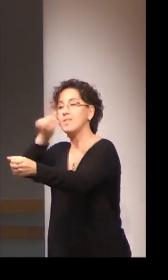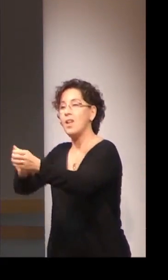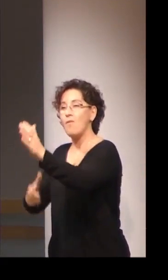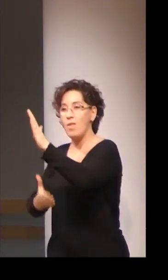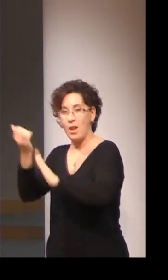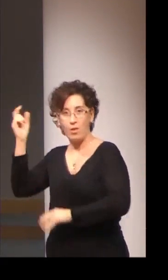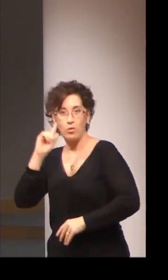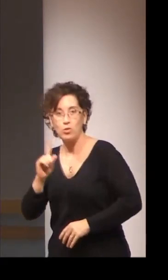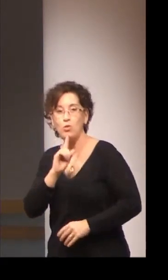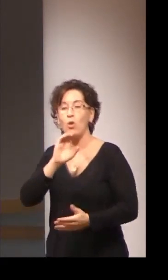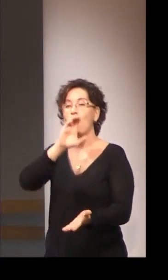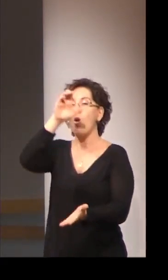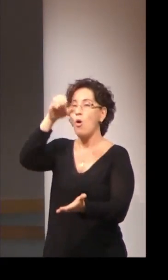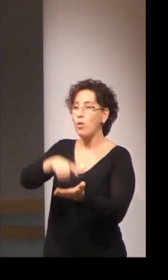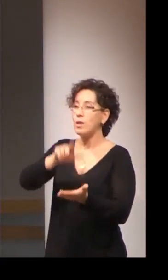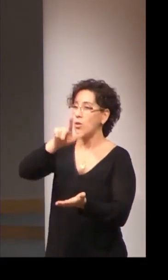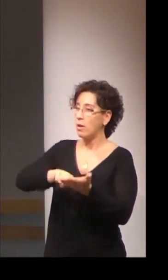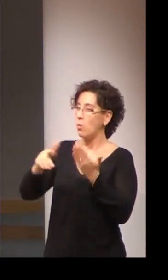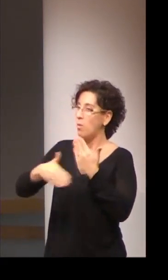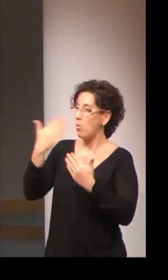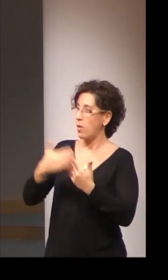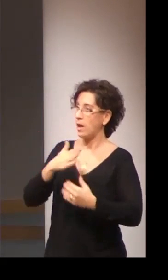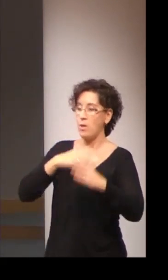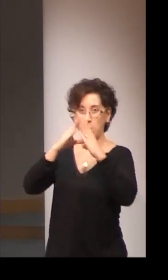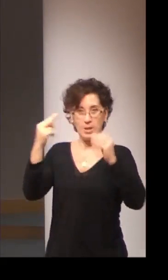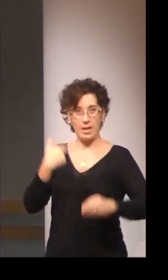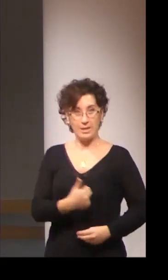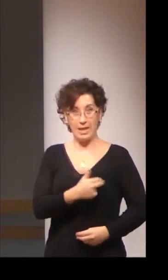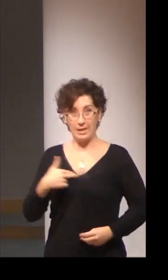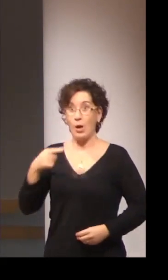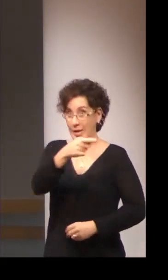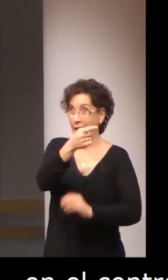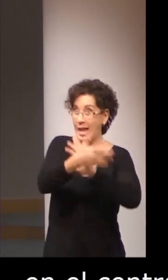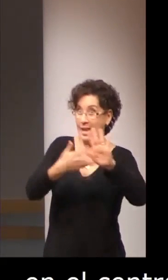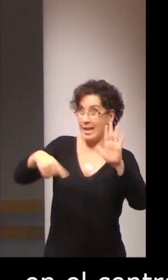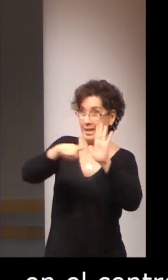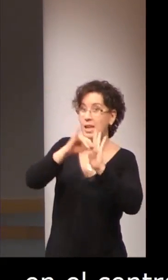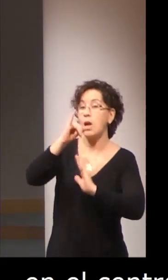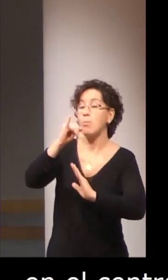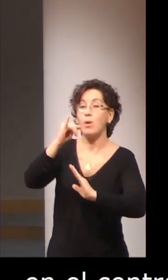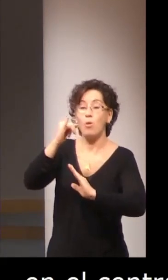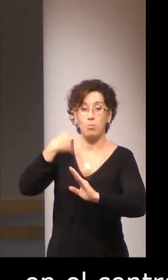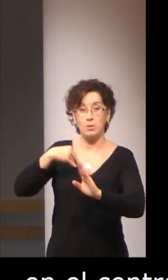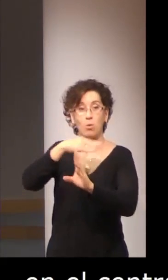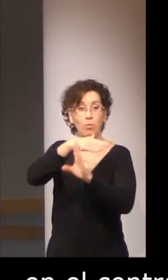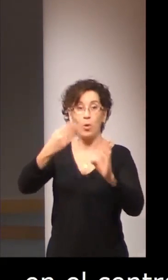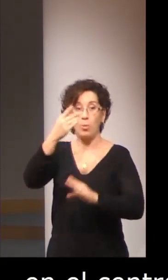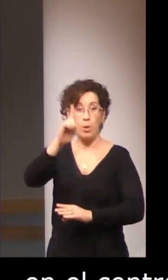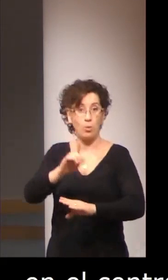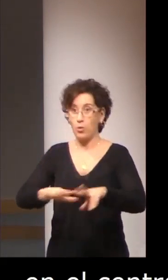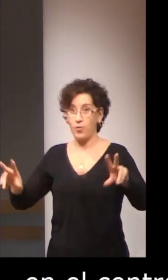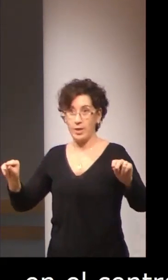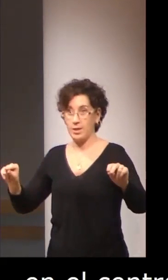modernas de la Universidad de Santiago de Compostela donde está la lengua de signos pero solo hasta B1 o bien en alguna